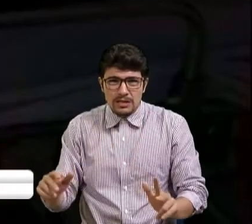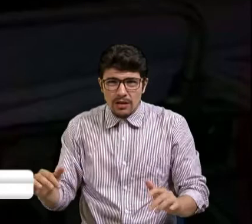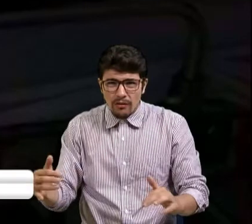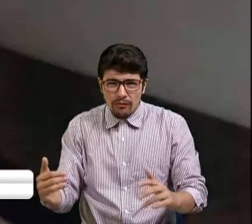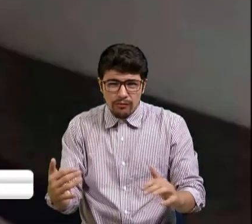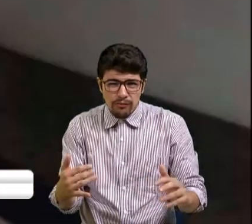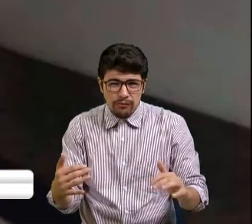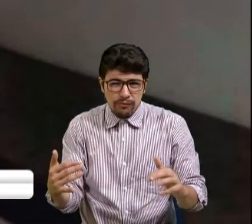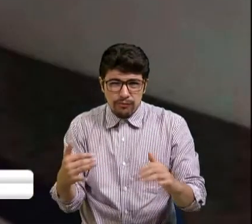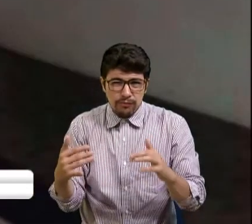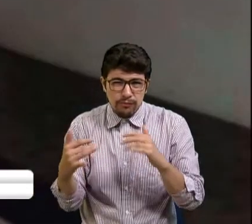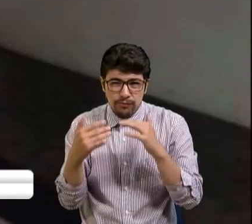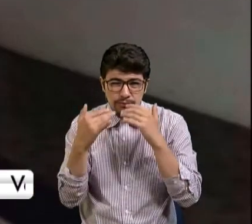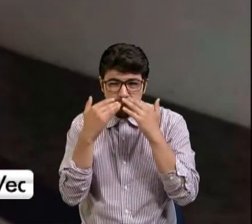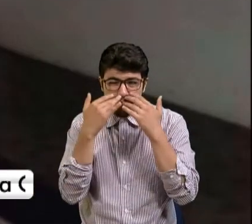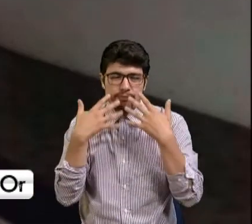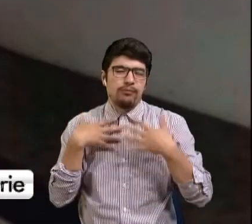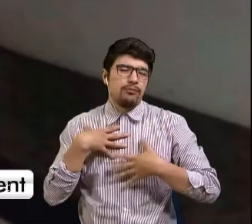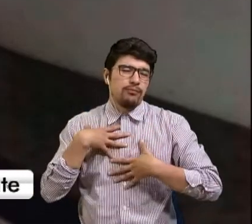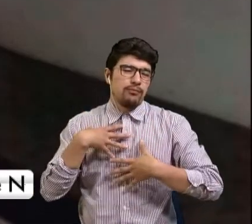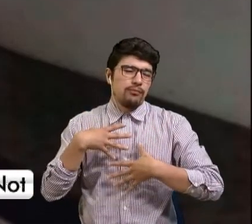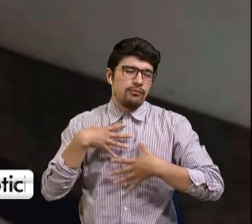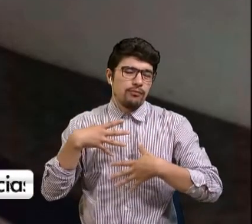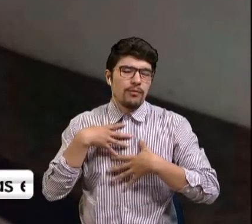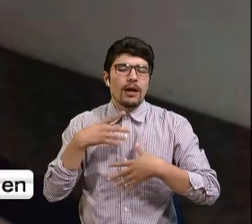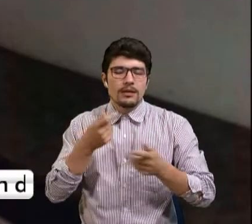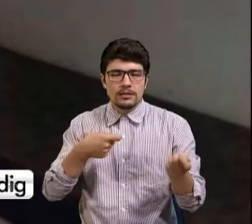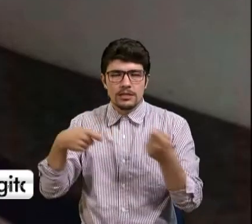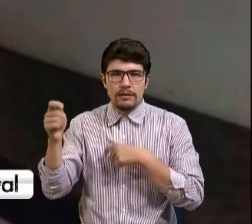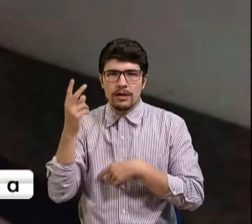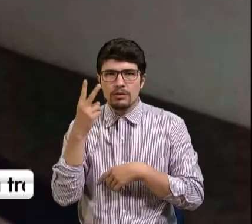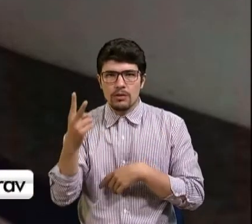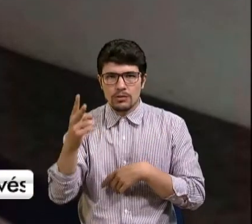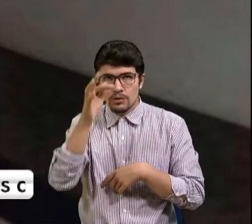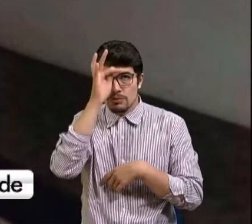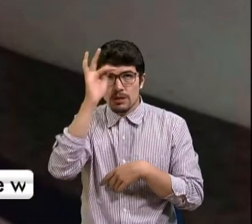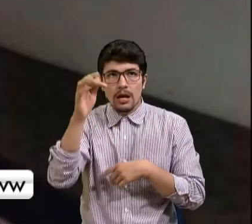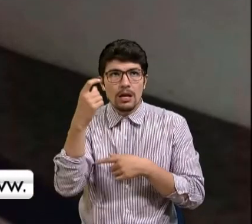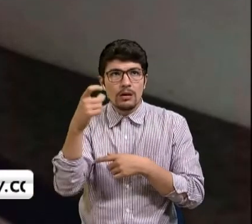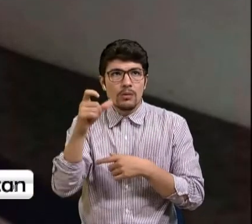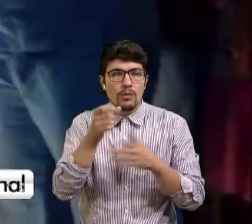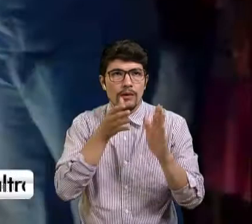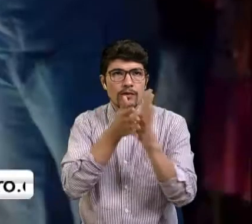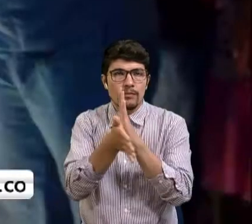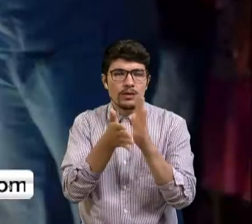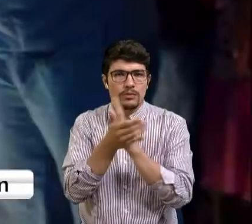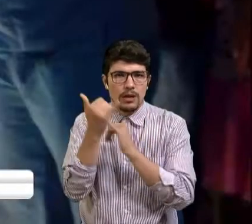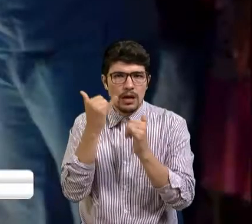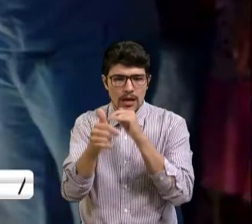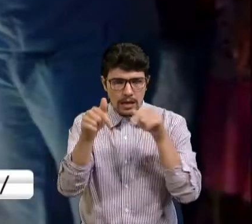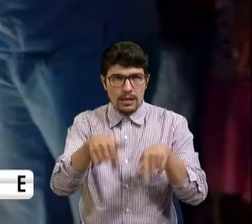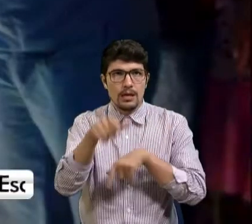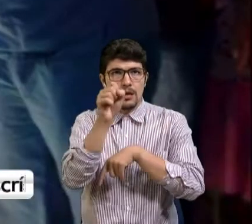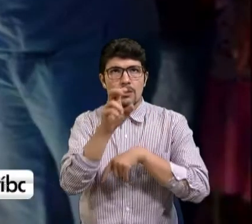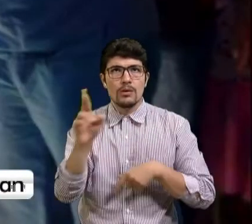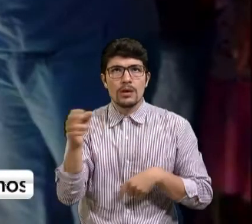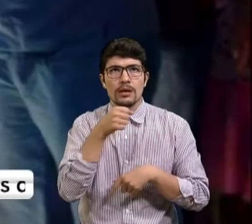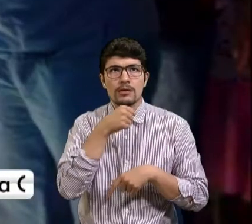y convulsiones, de los cuales dos fueron trasladados al hospital de Cúcuta. Esto es información de última hora en Oriente Noticias.